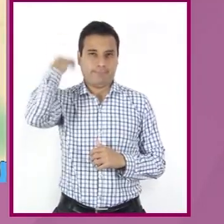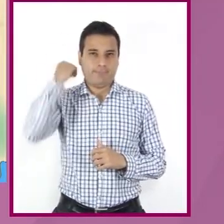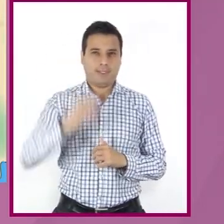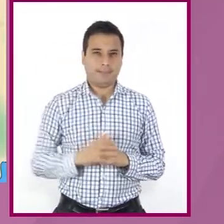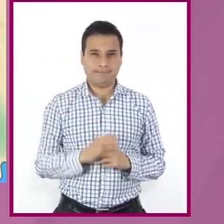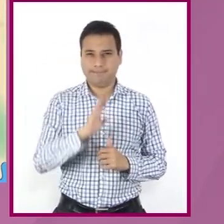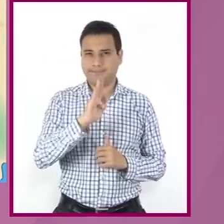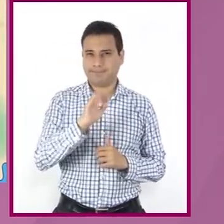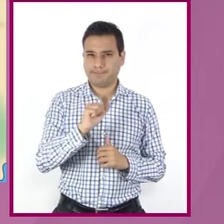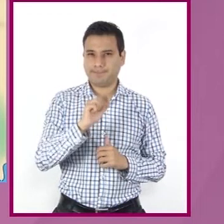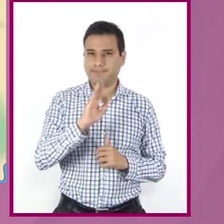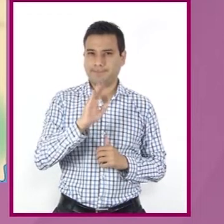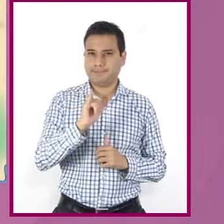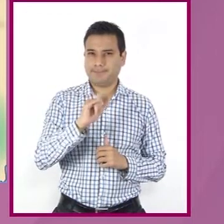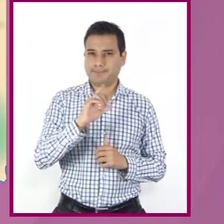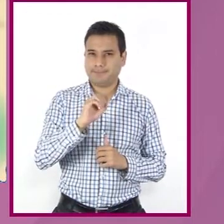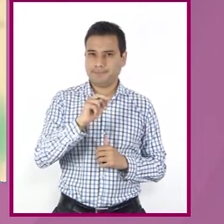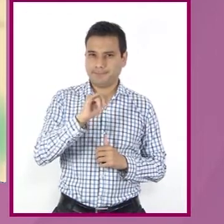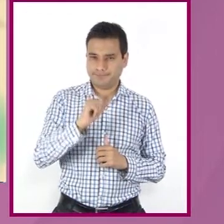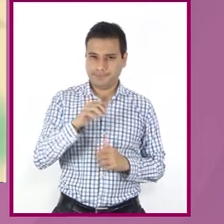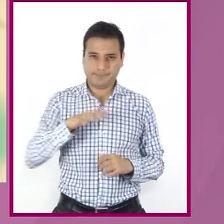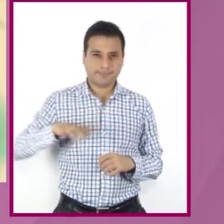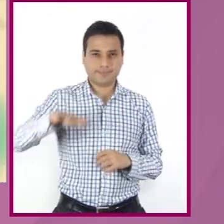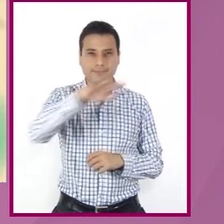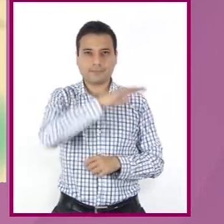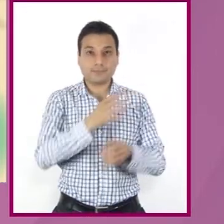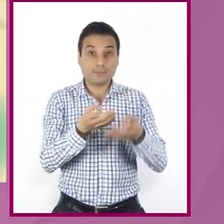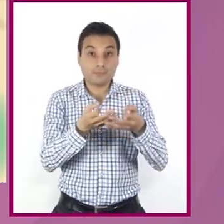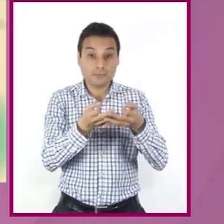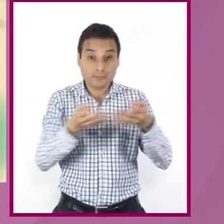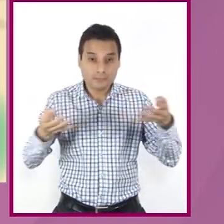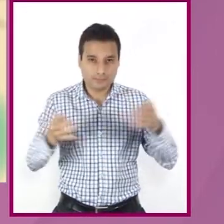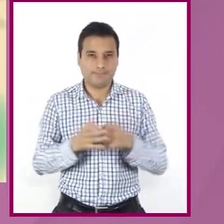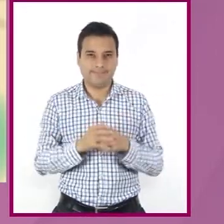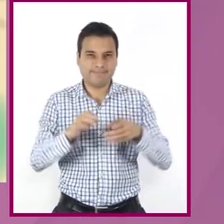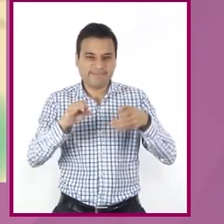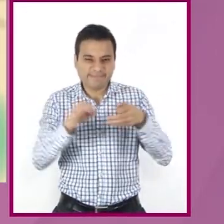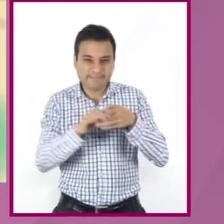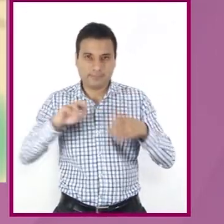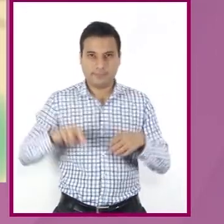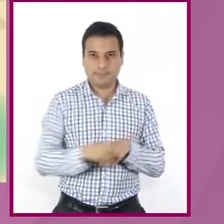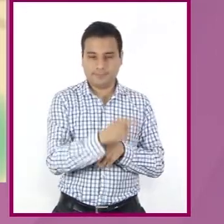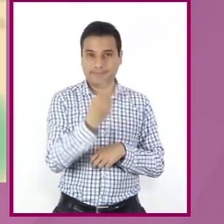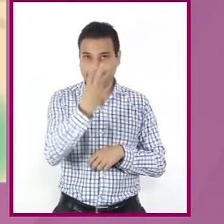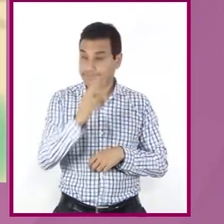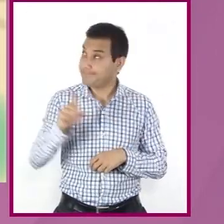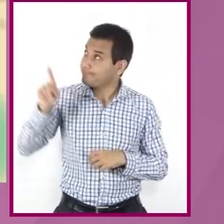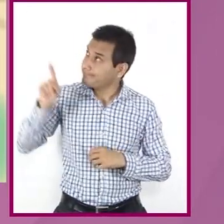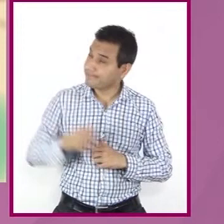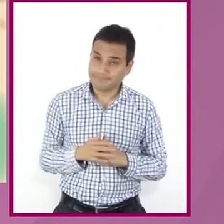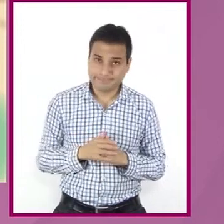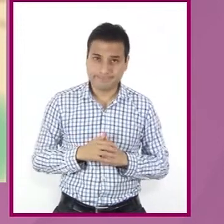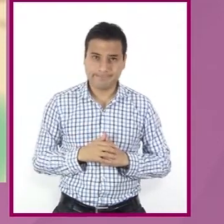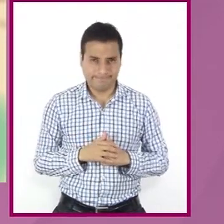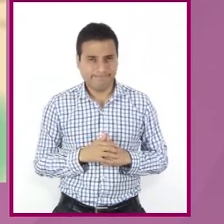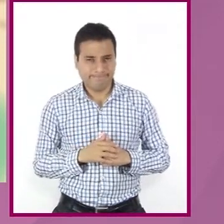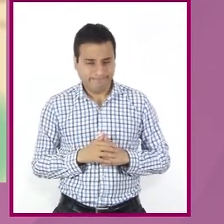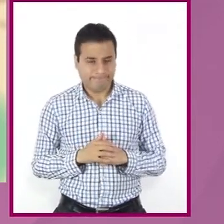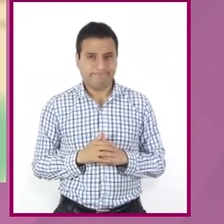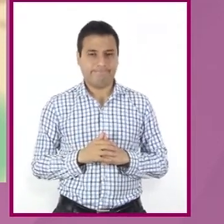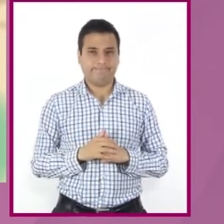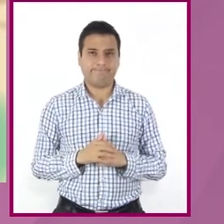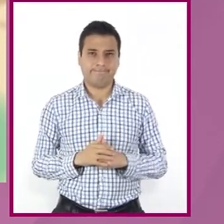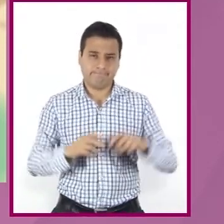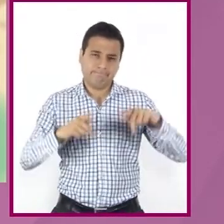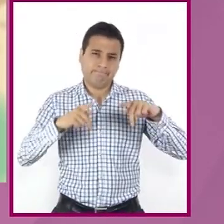en Mesopotamia, una fértil llanura entre los ríos Tigris y Éufrates. Como consecuencia de las obras